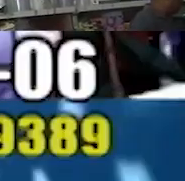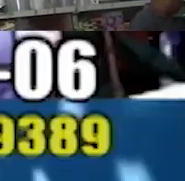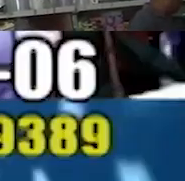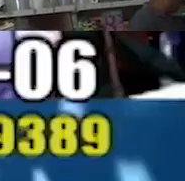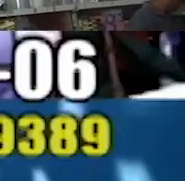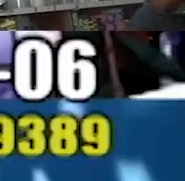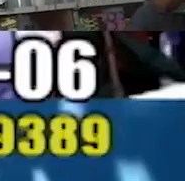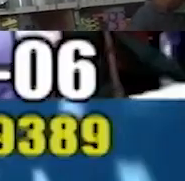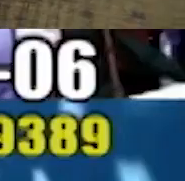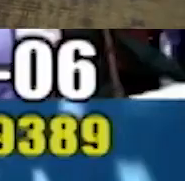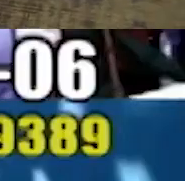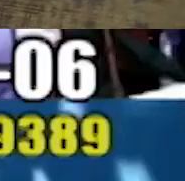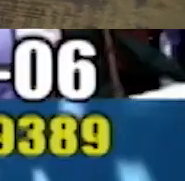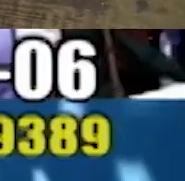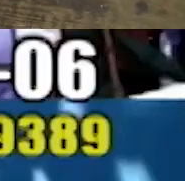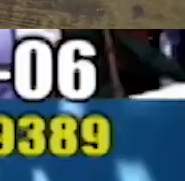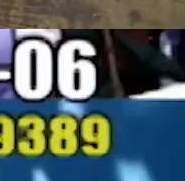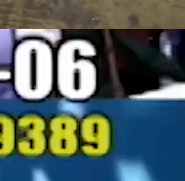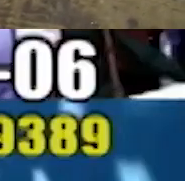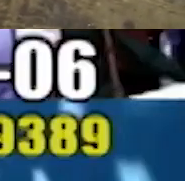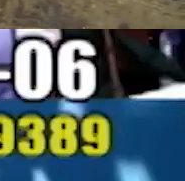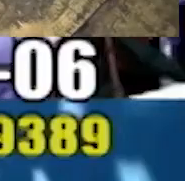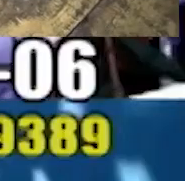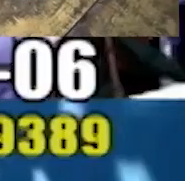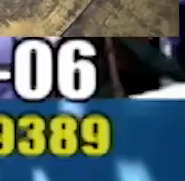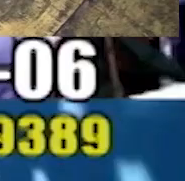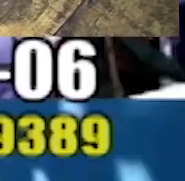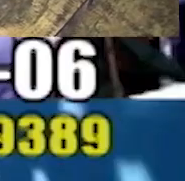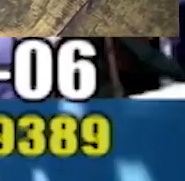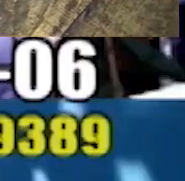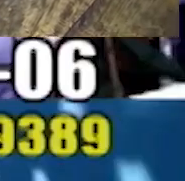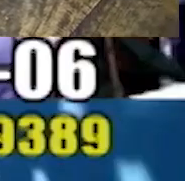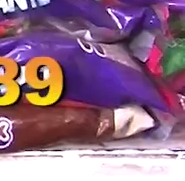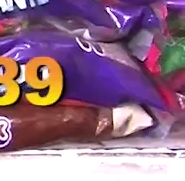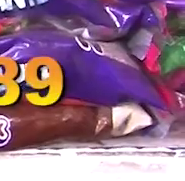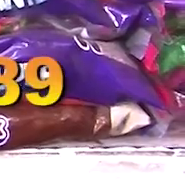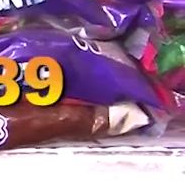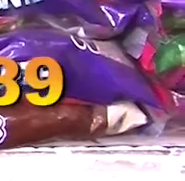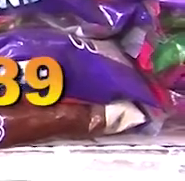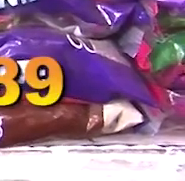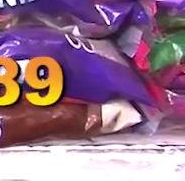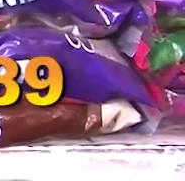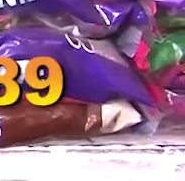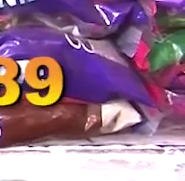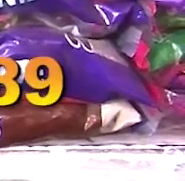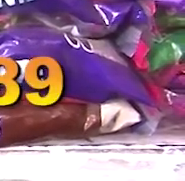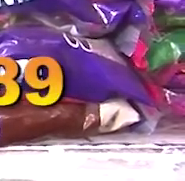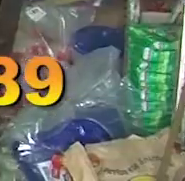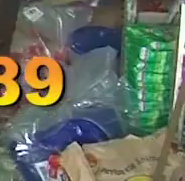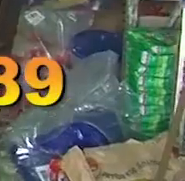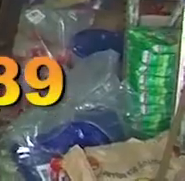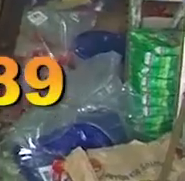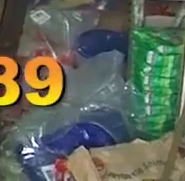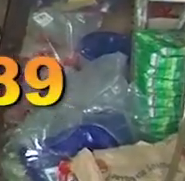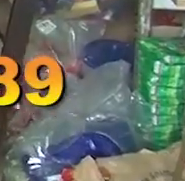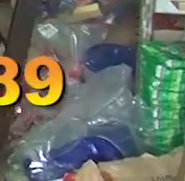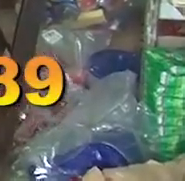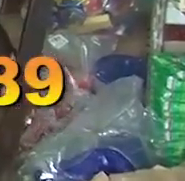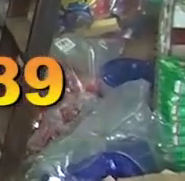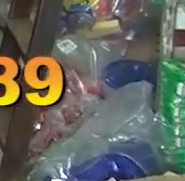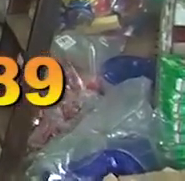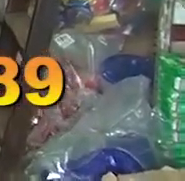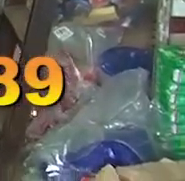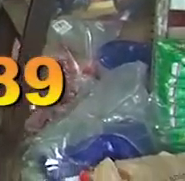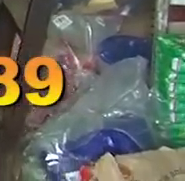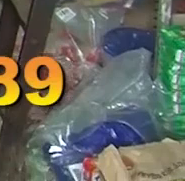Supermercado Dinastía, granos y abarrotes al por mayor y al detal, confitería en las mejores marcas nacionales e importadas. Si busca productos